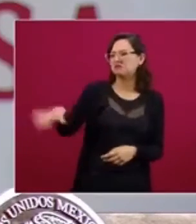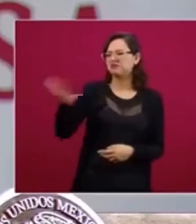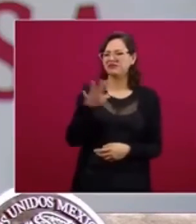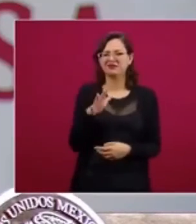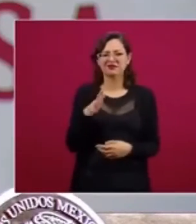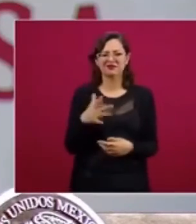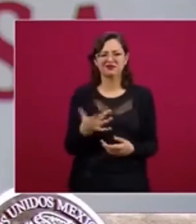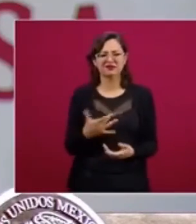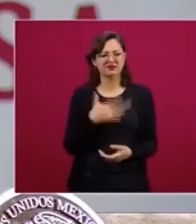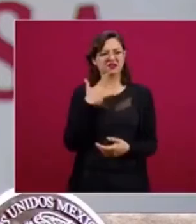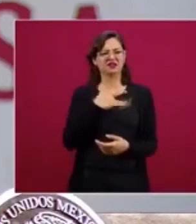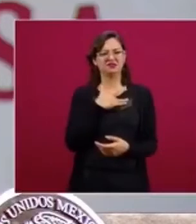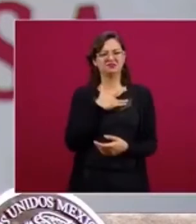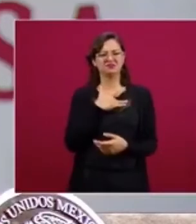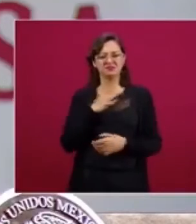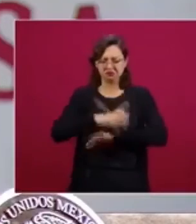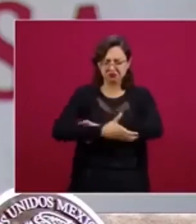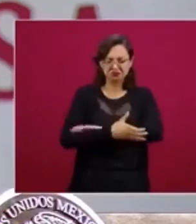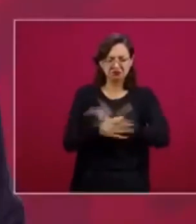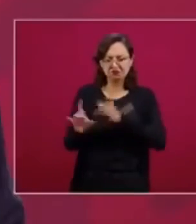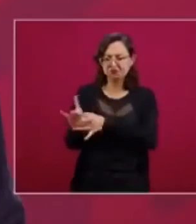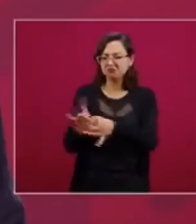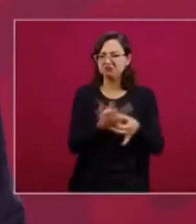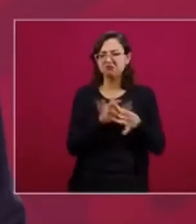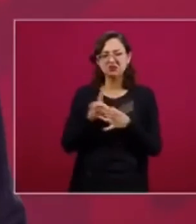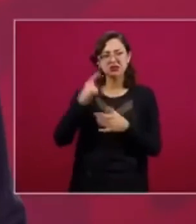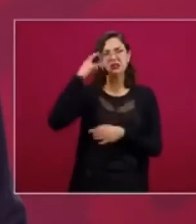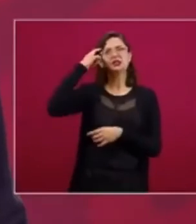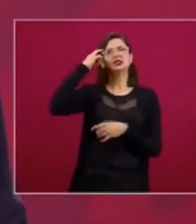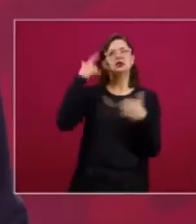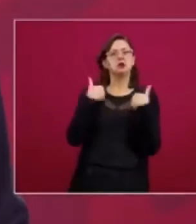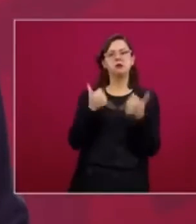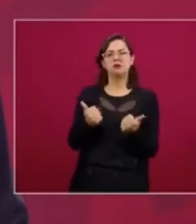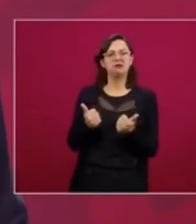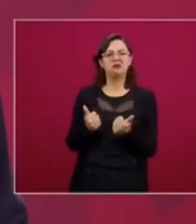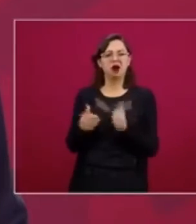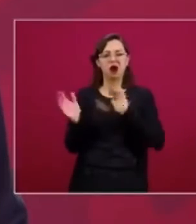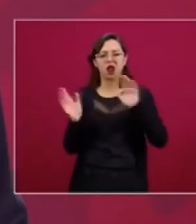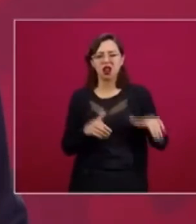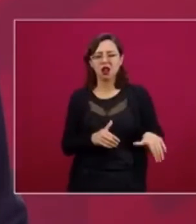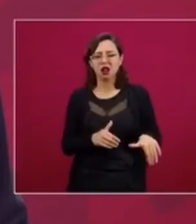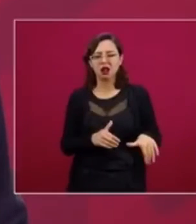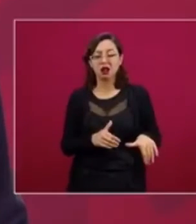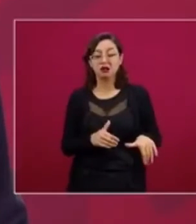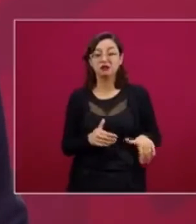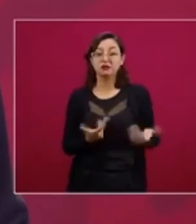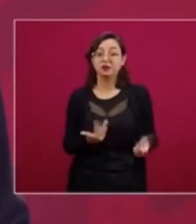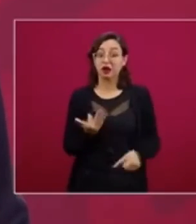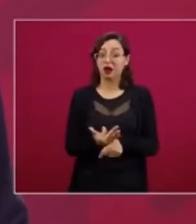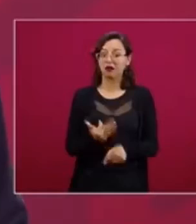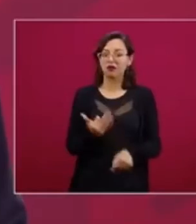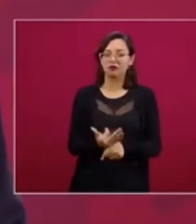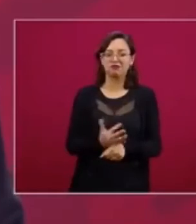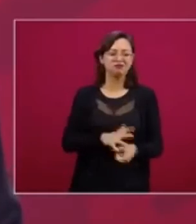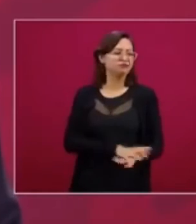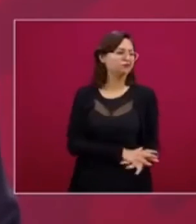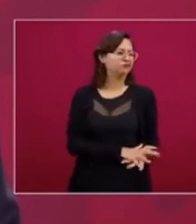entre. Por ejemplo, los niños que están naciendo en esta época, ¿cuál es la foto de la mamá?